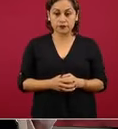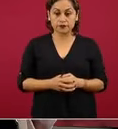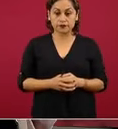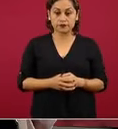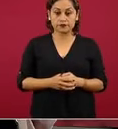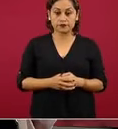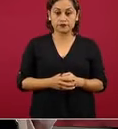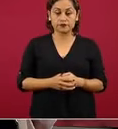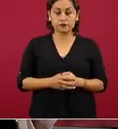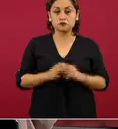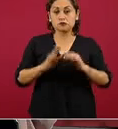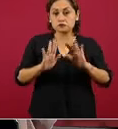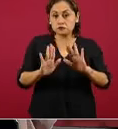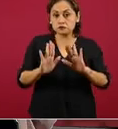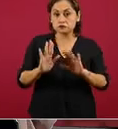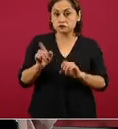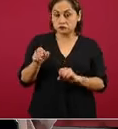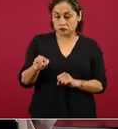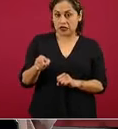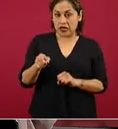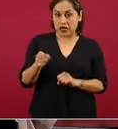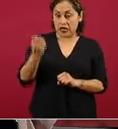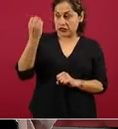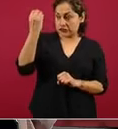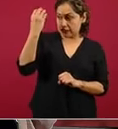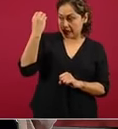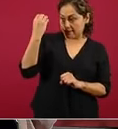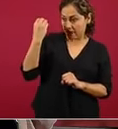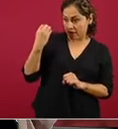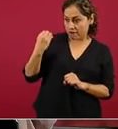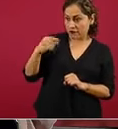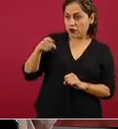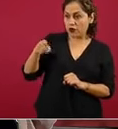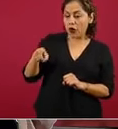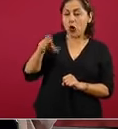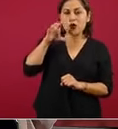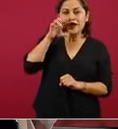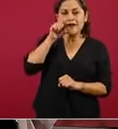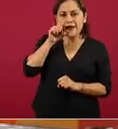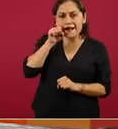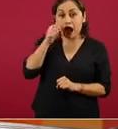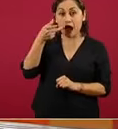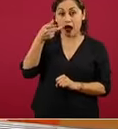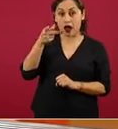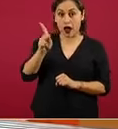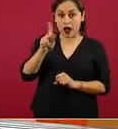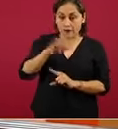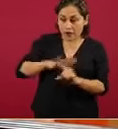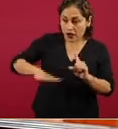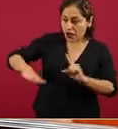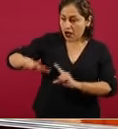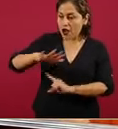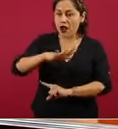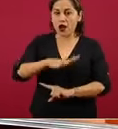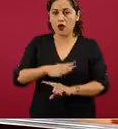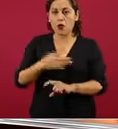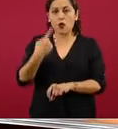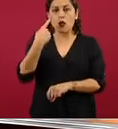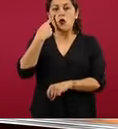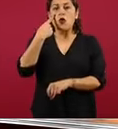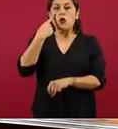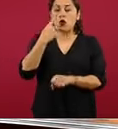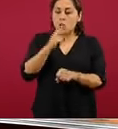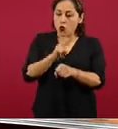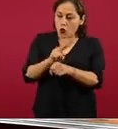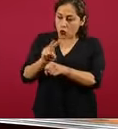aún teniendo un puntaje de naranja. Decidió por el conocimiento local